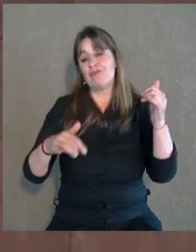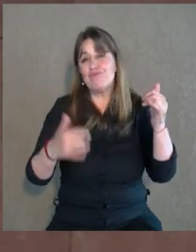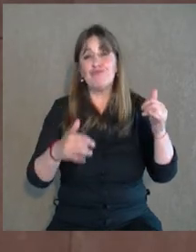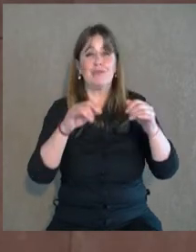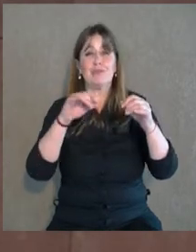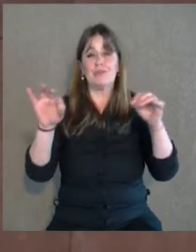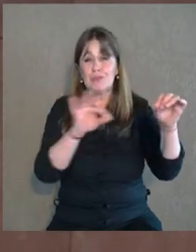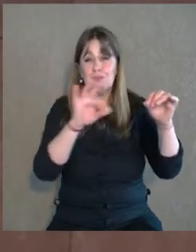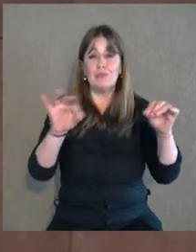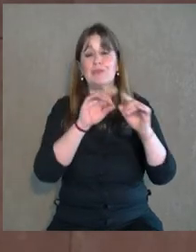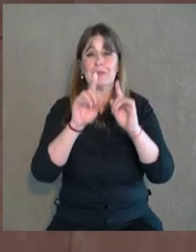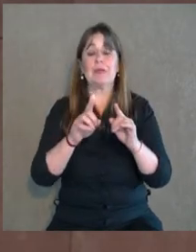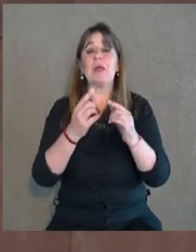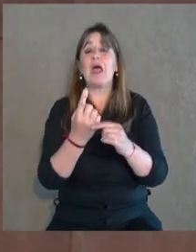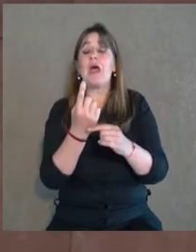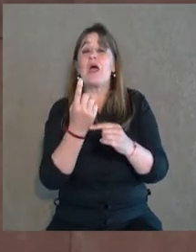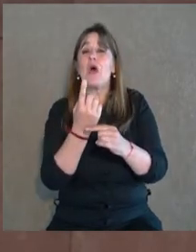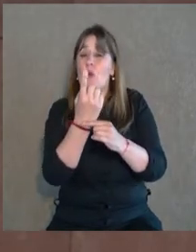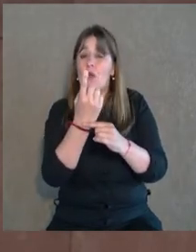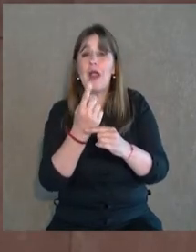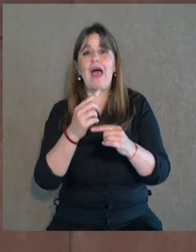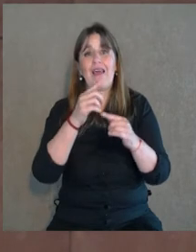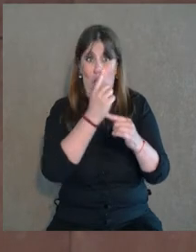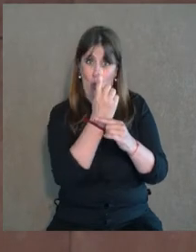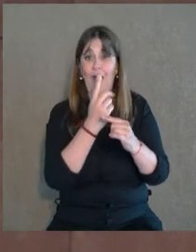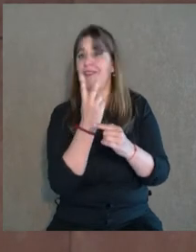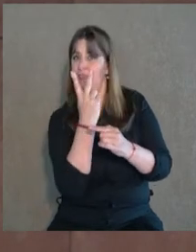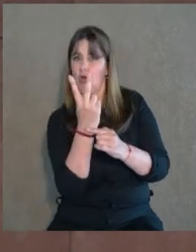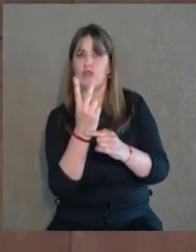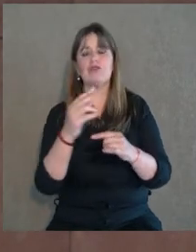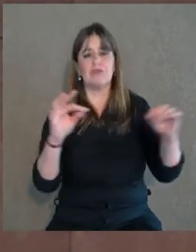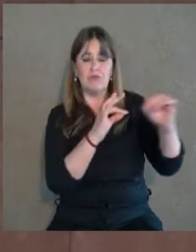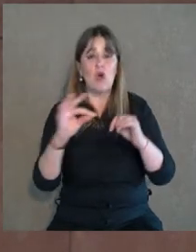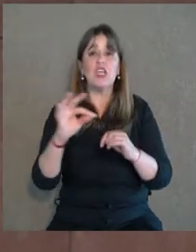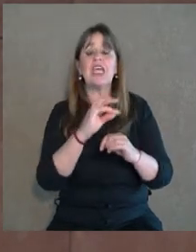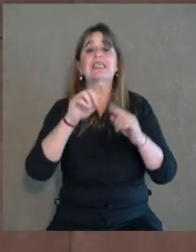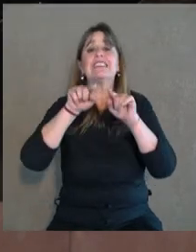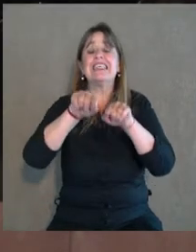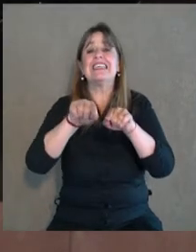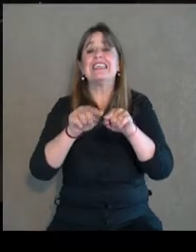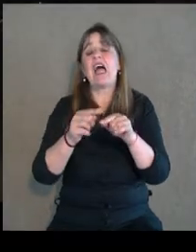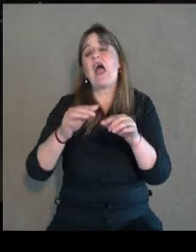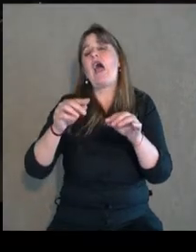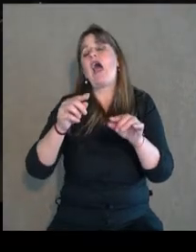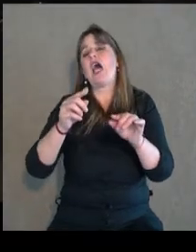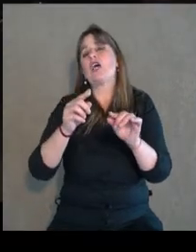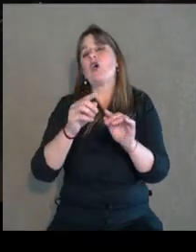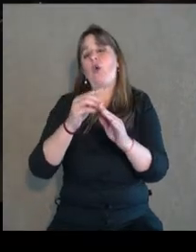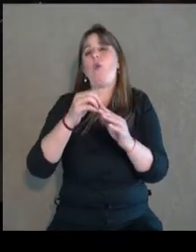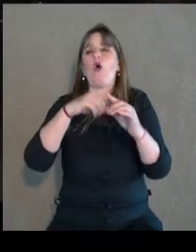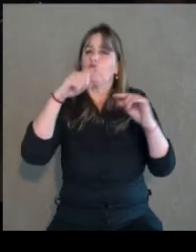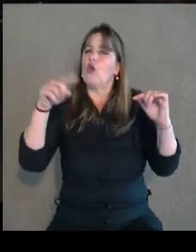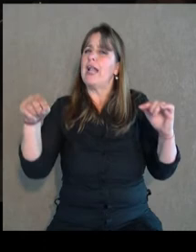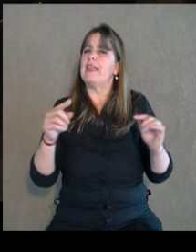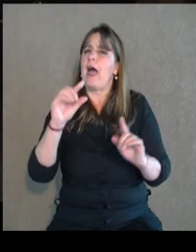decir que es no es una de las dos sinfonías compuesta en una tonalidad menor no sé si quieres agregar